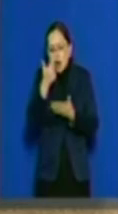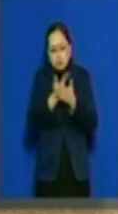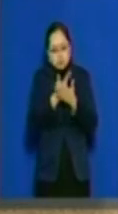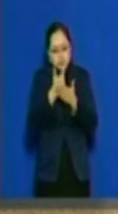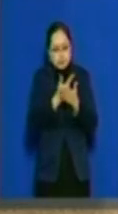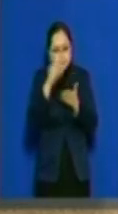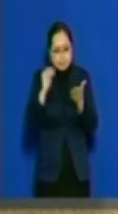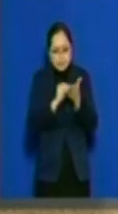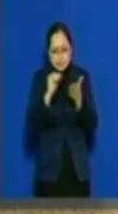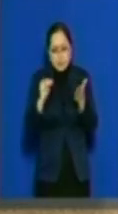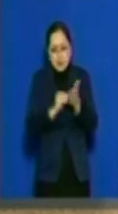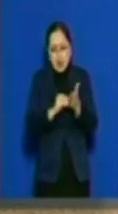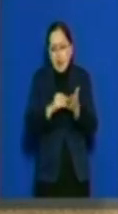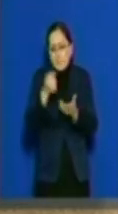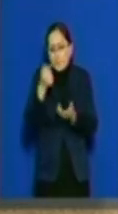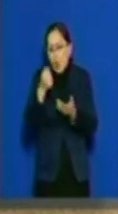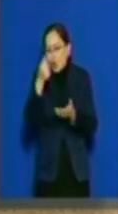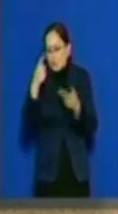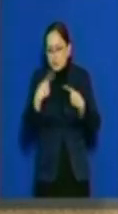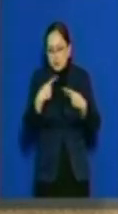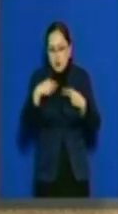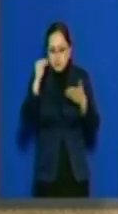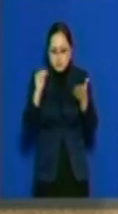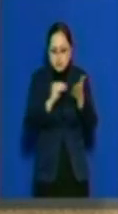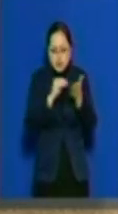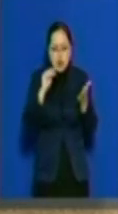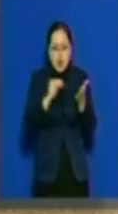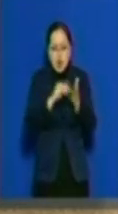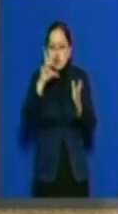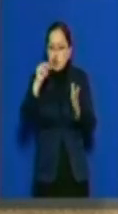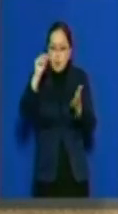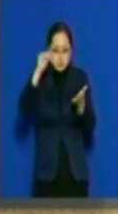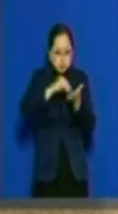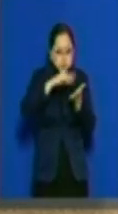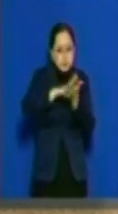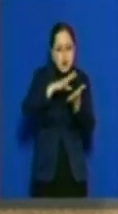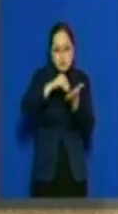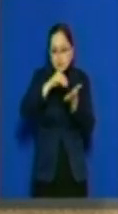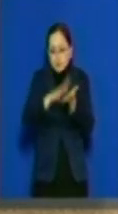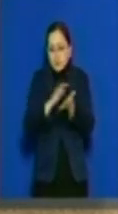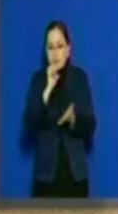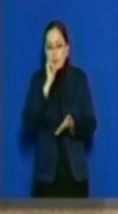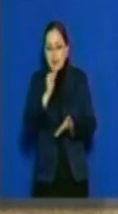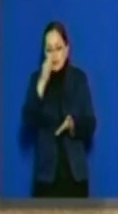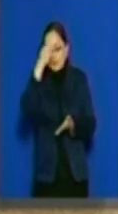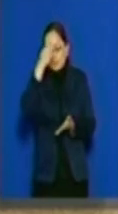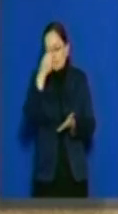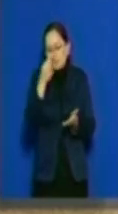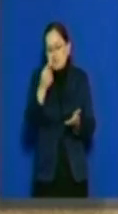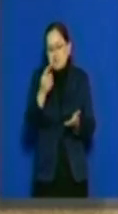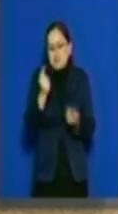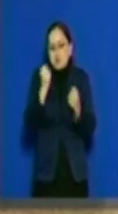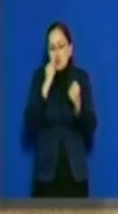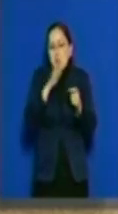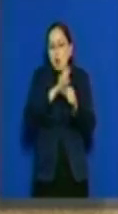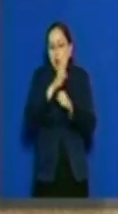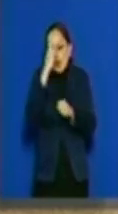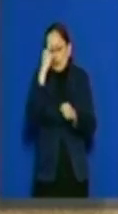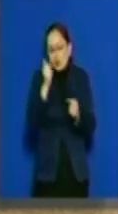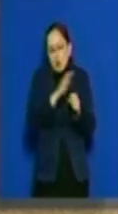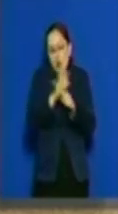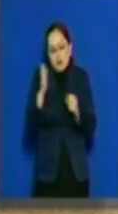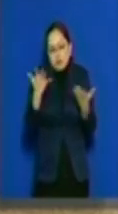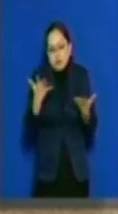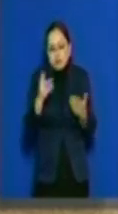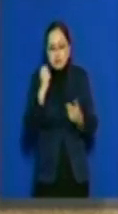casos de brucelosis y de tuberculosis no se registran por razones de las más variadas. Muchas